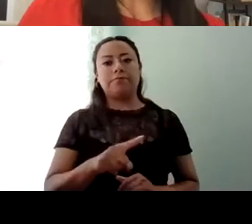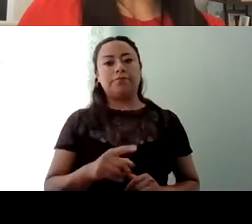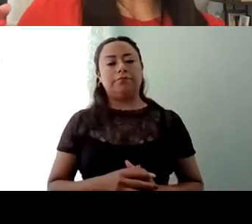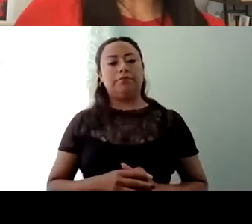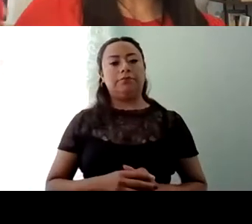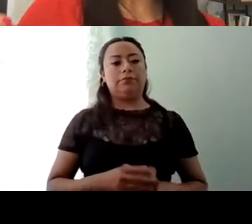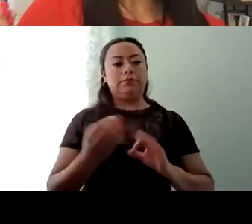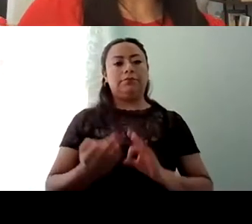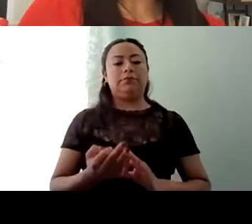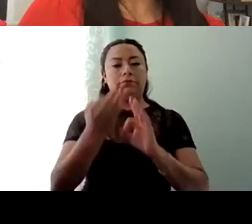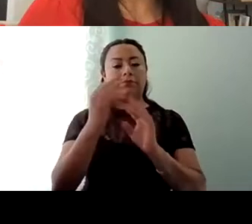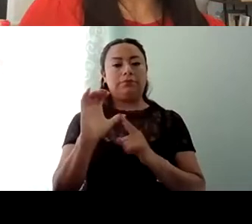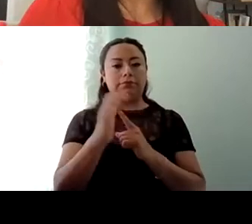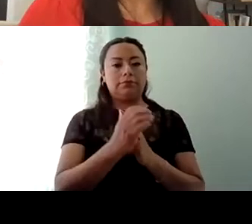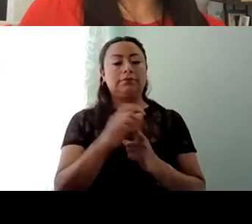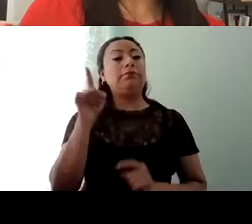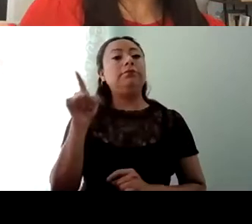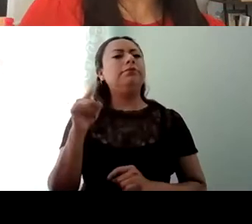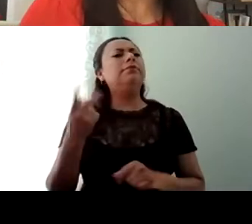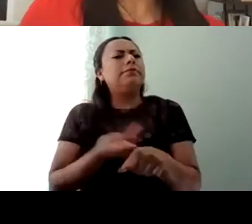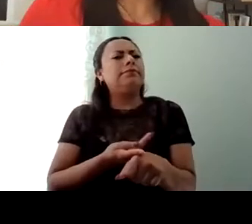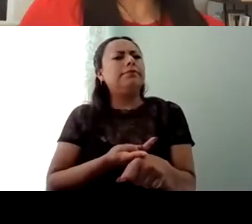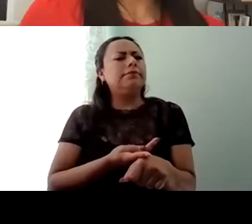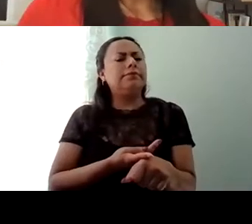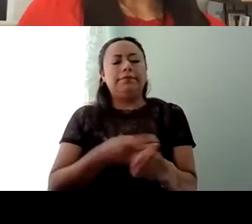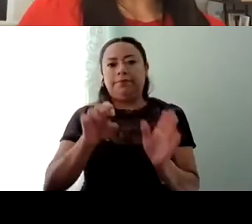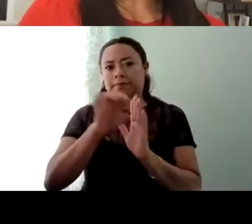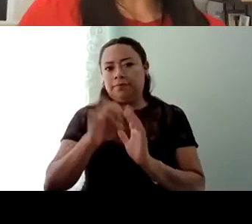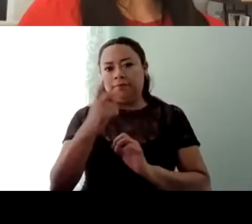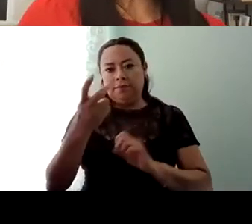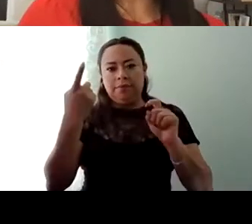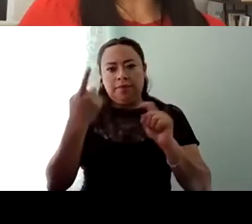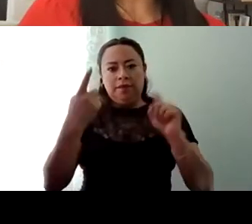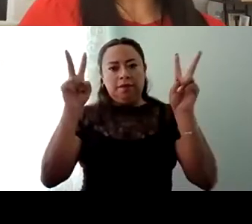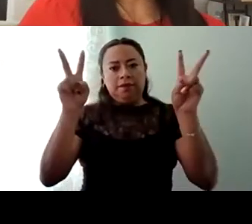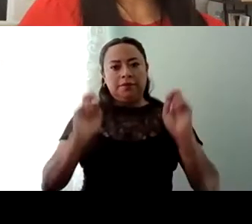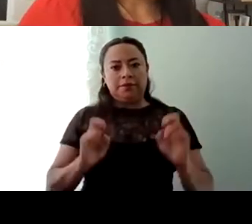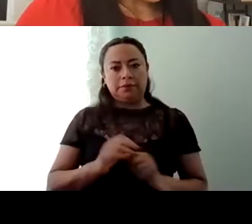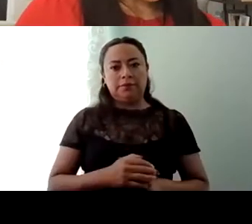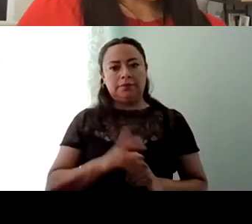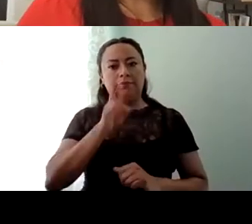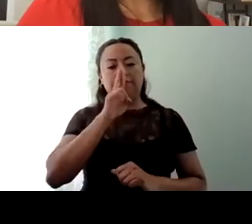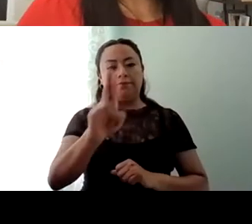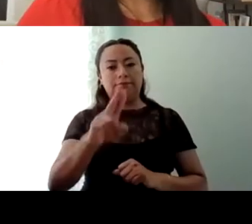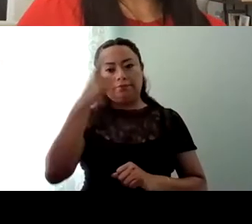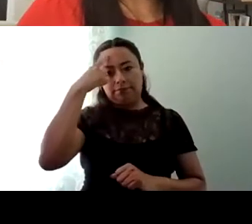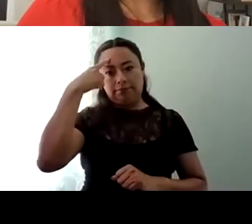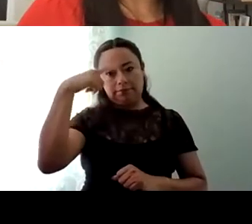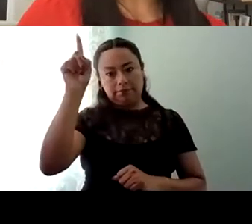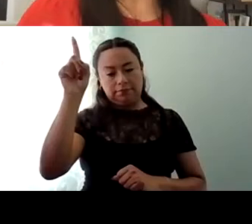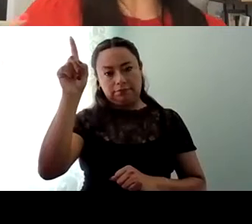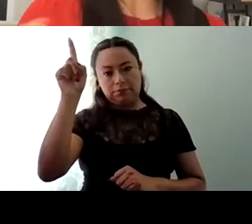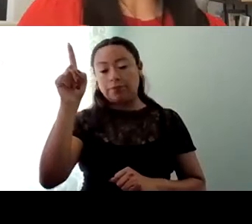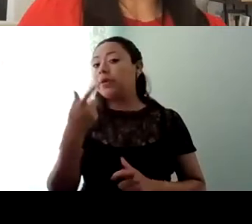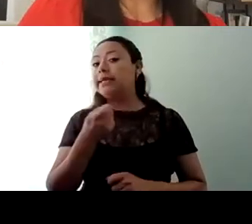la comisión, y ahí lo que sucede es que si es un tema que es de fácil resolución, hay